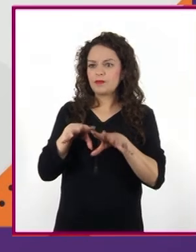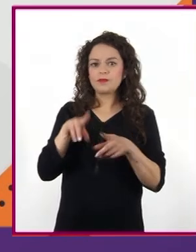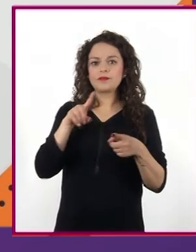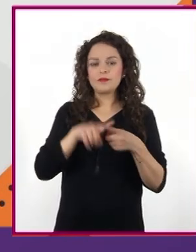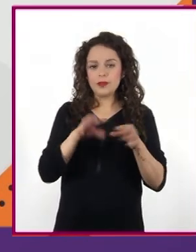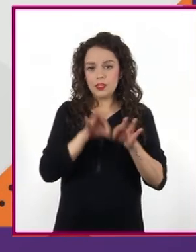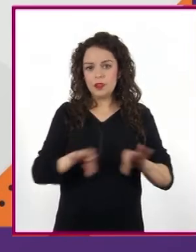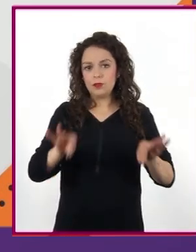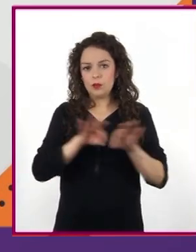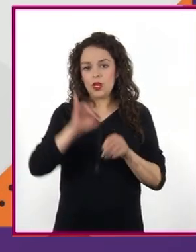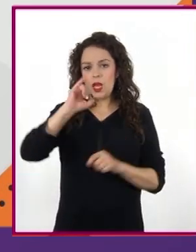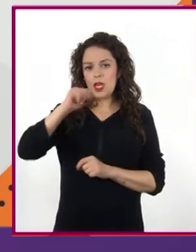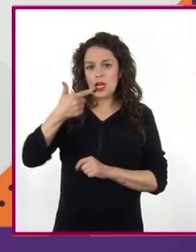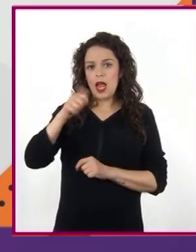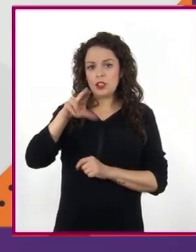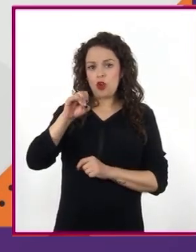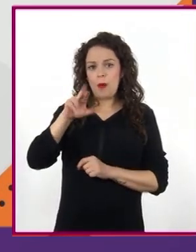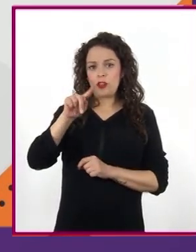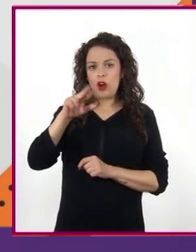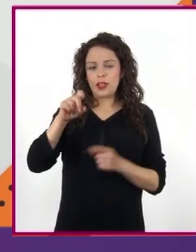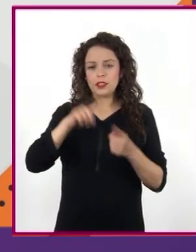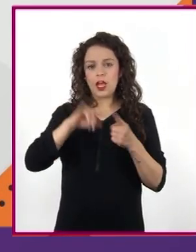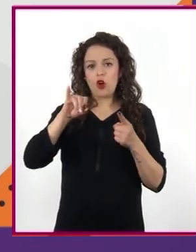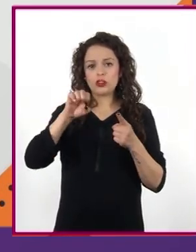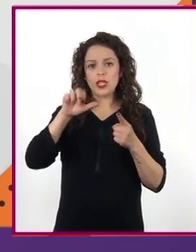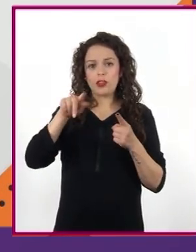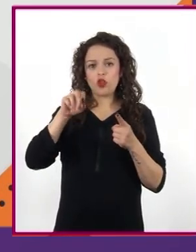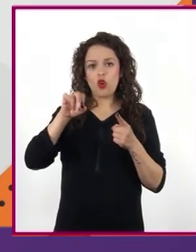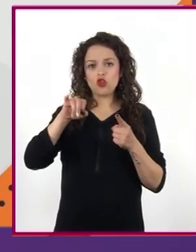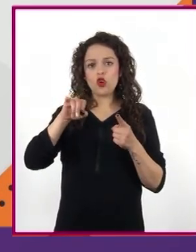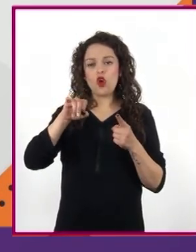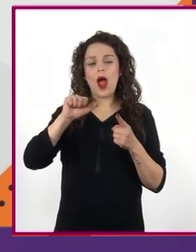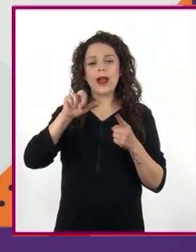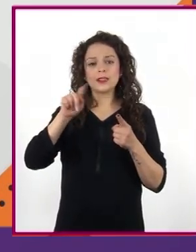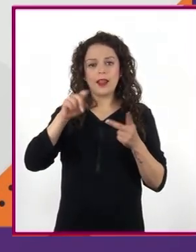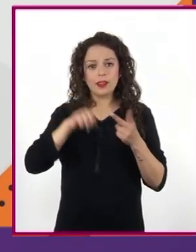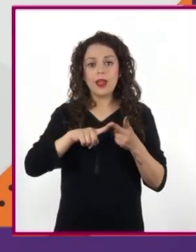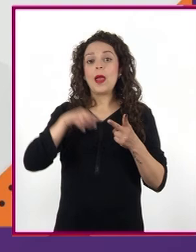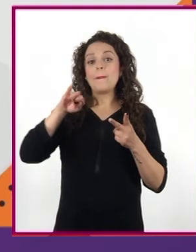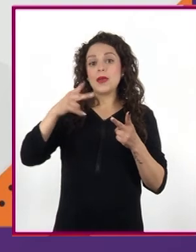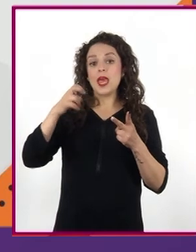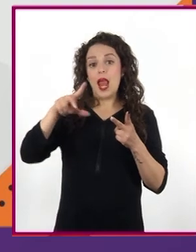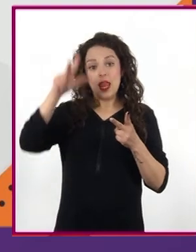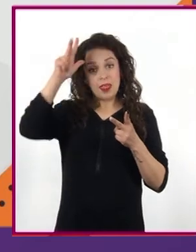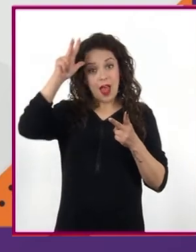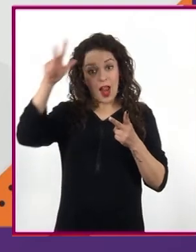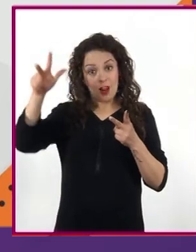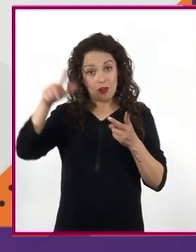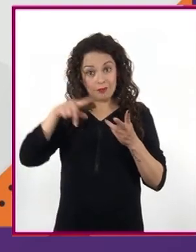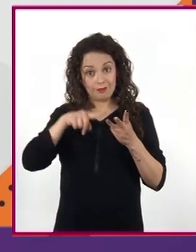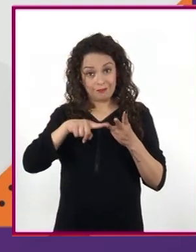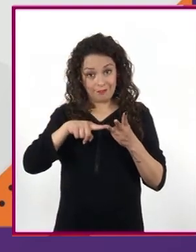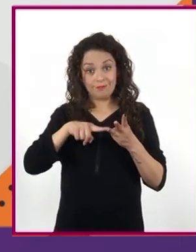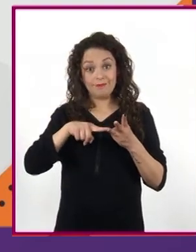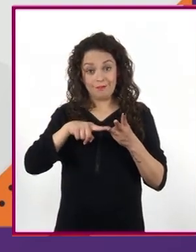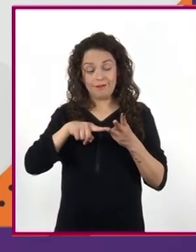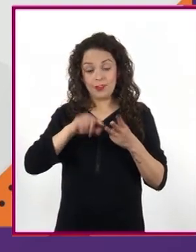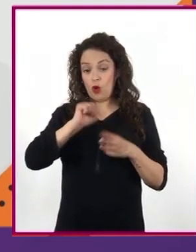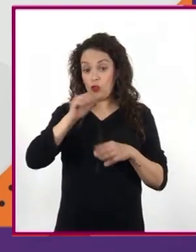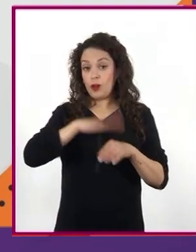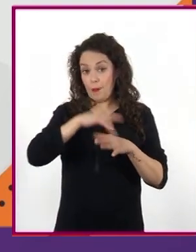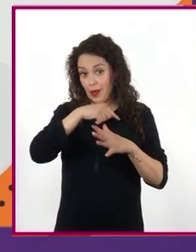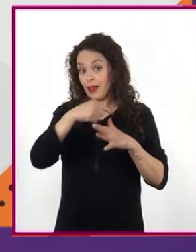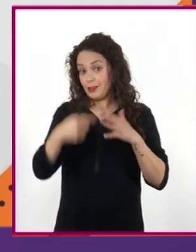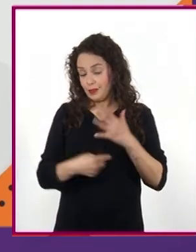Bartolache, José Antonio Alzate y Miguel Hidalgo, entre muchos otros. En segunda instancia, el